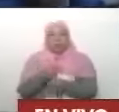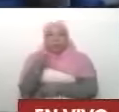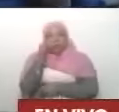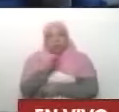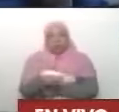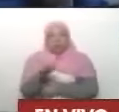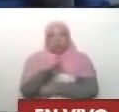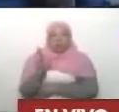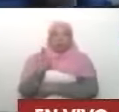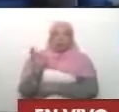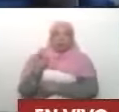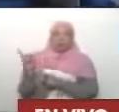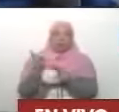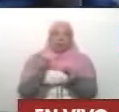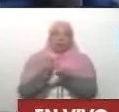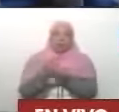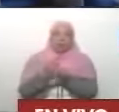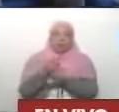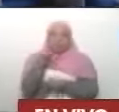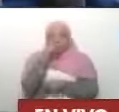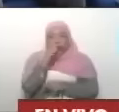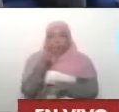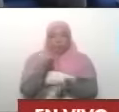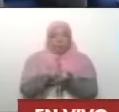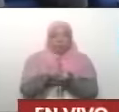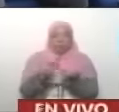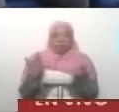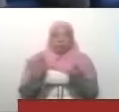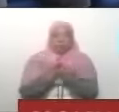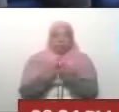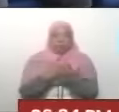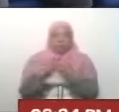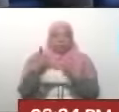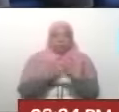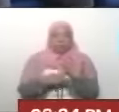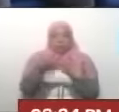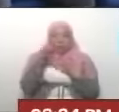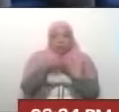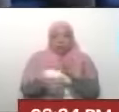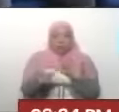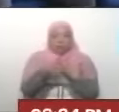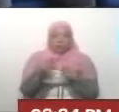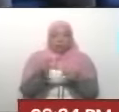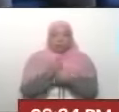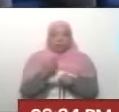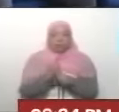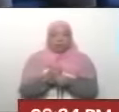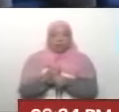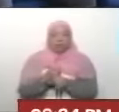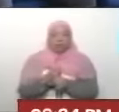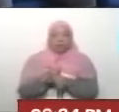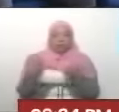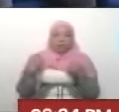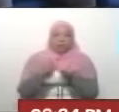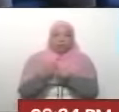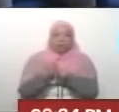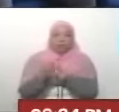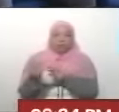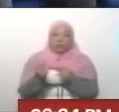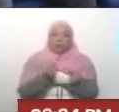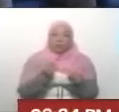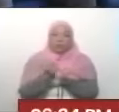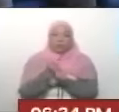estuvieron debatiendo durante días y que presentaron unas primeras propuestas. Y luego usted dijo allí que se ampliara el debate y fueron más